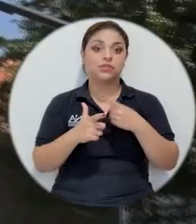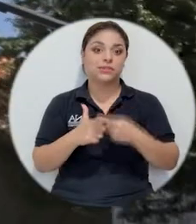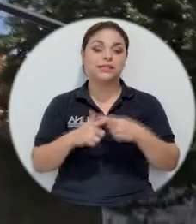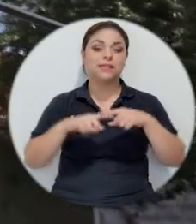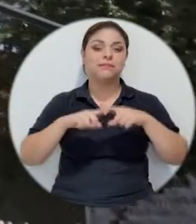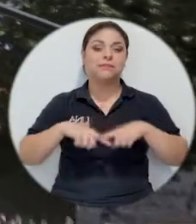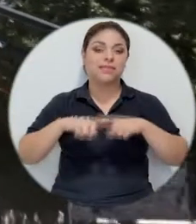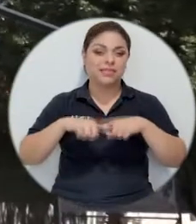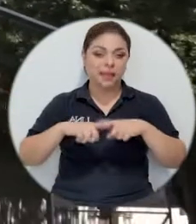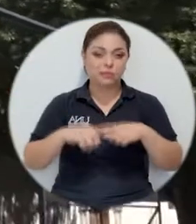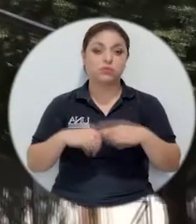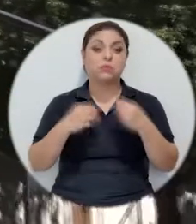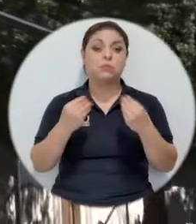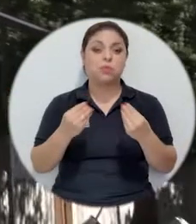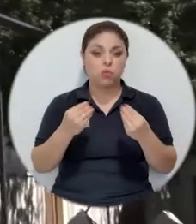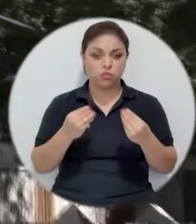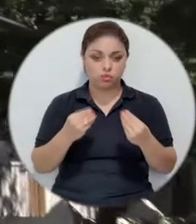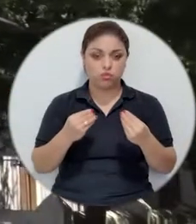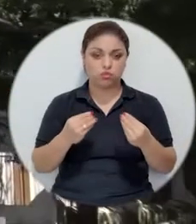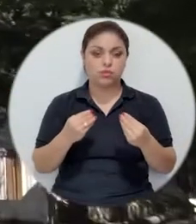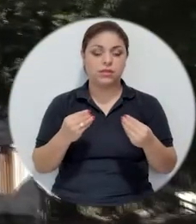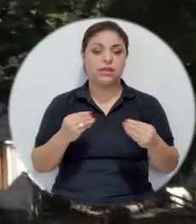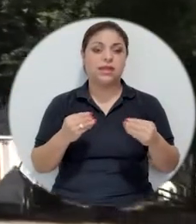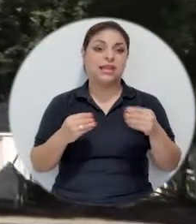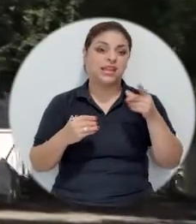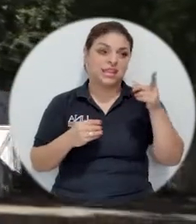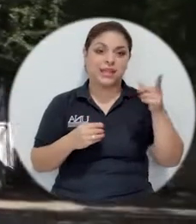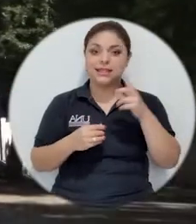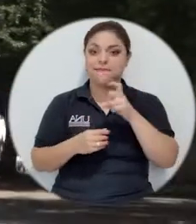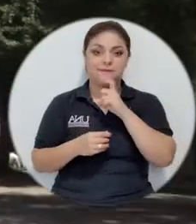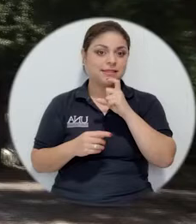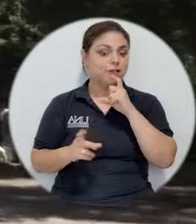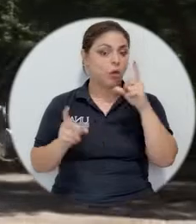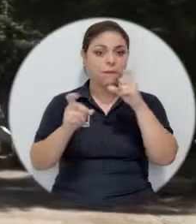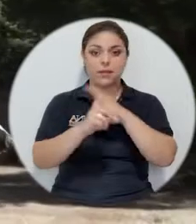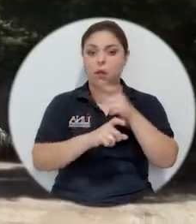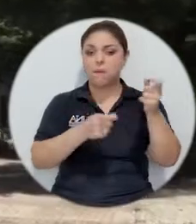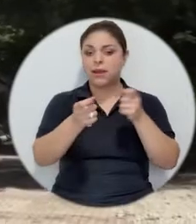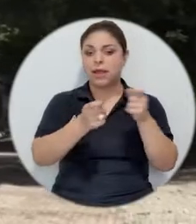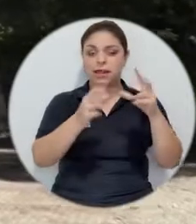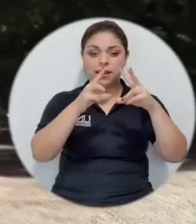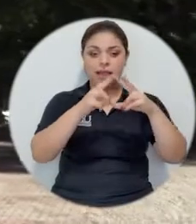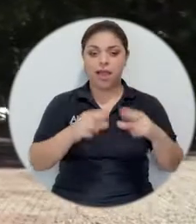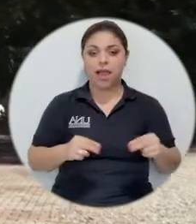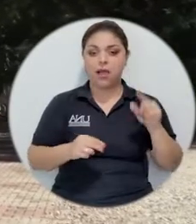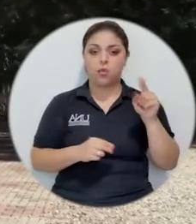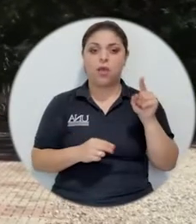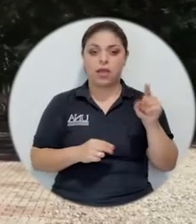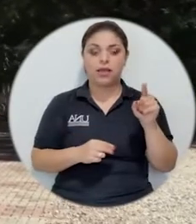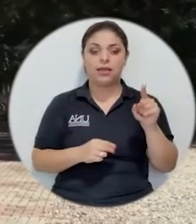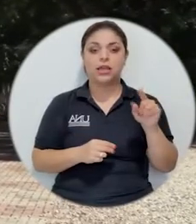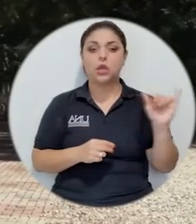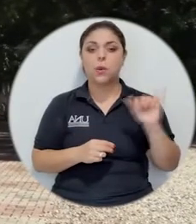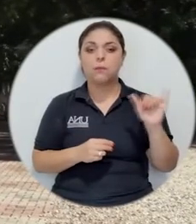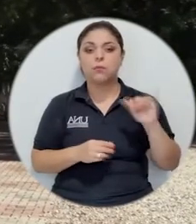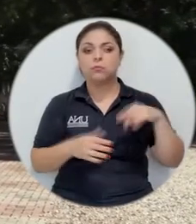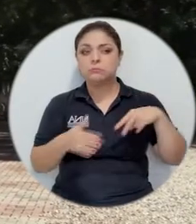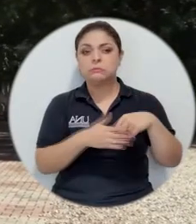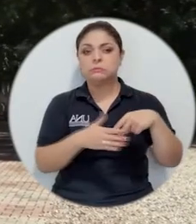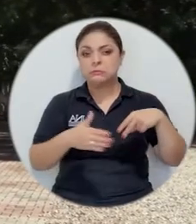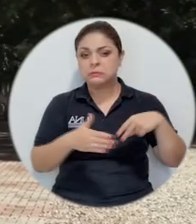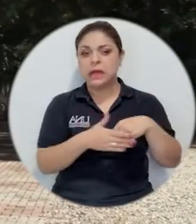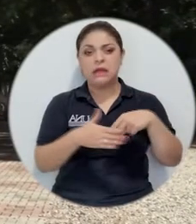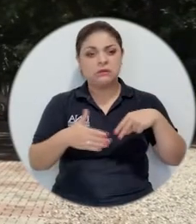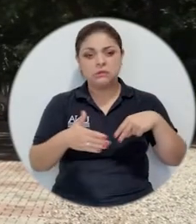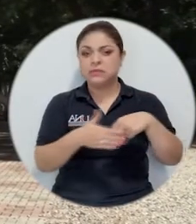de un actor que a veces es muy complicado de manejar, que es Nicaragua, que se convierte en una barrera natural contra el